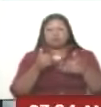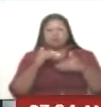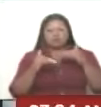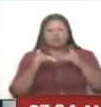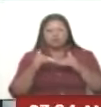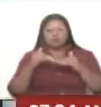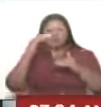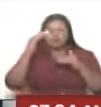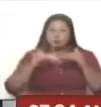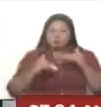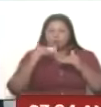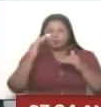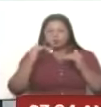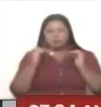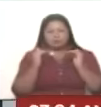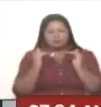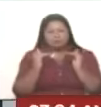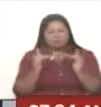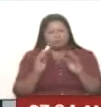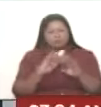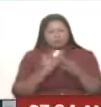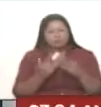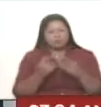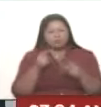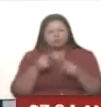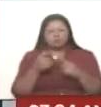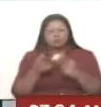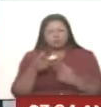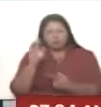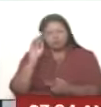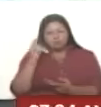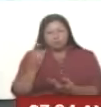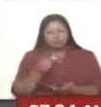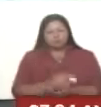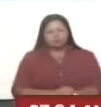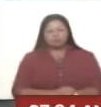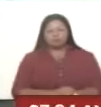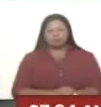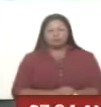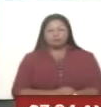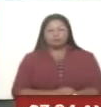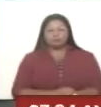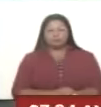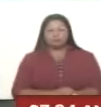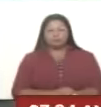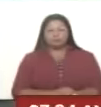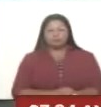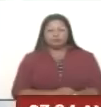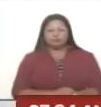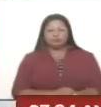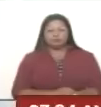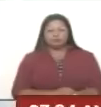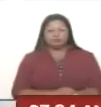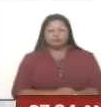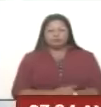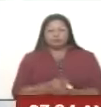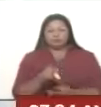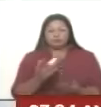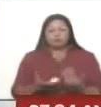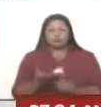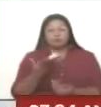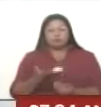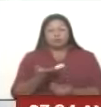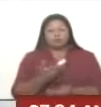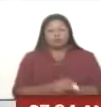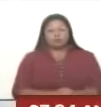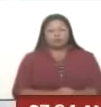bajaba, subía, bajaba, subía. ¿A qué se debe ese fenómeno usted como economista? La tasa de cambio. La tasa de cambio. Esa es una variable clave.